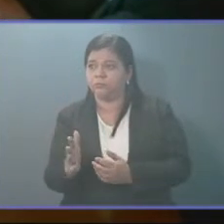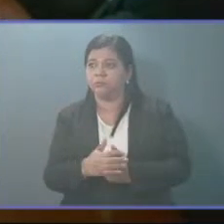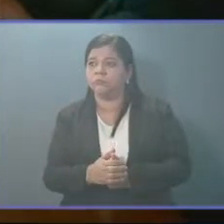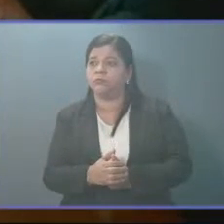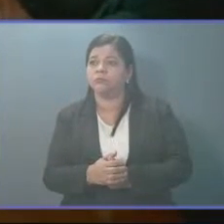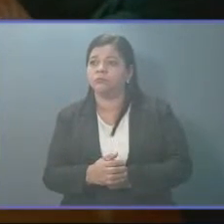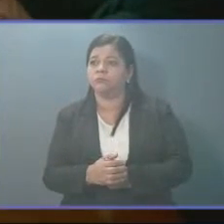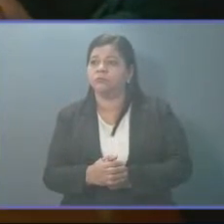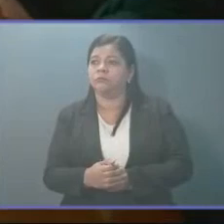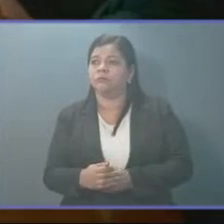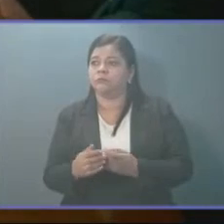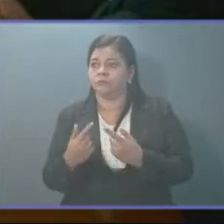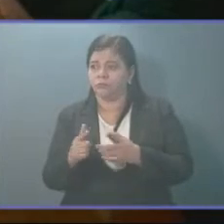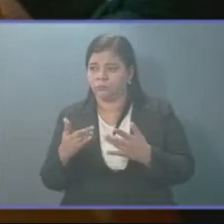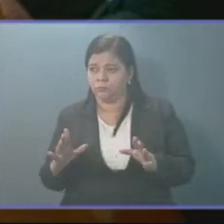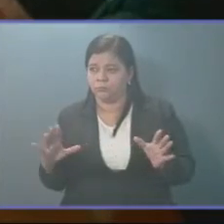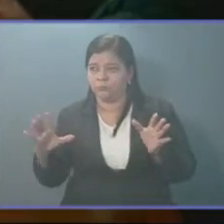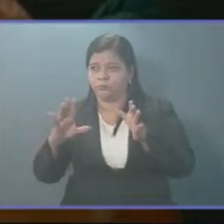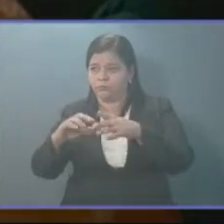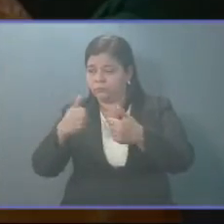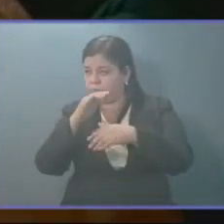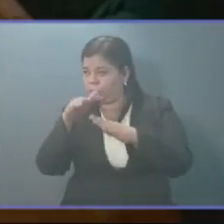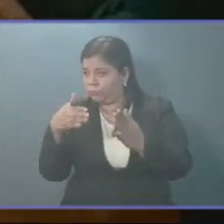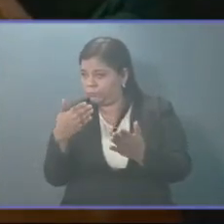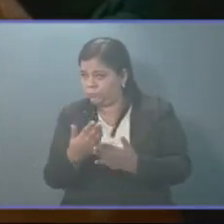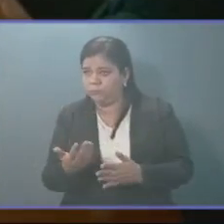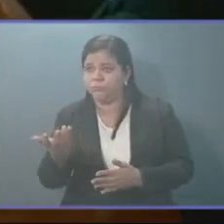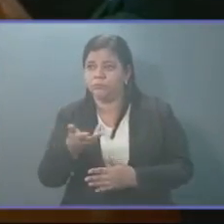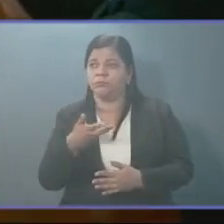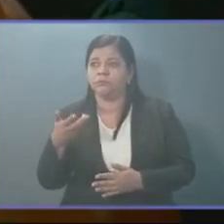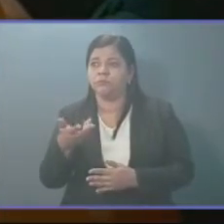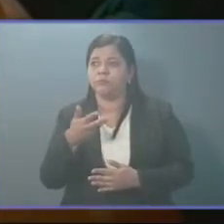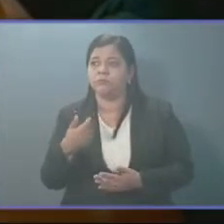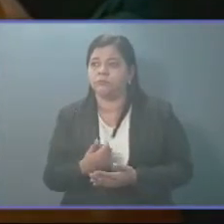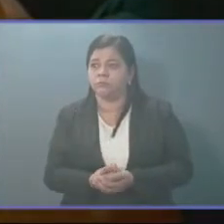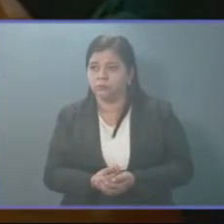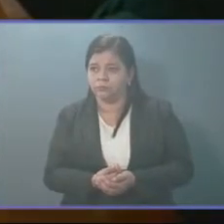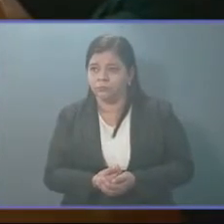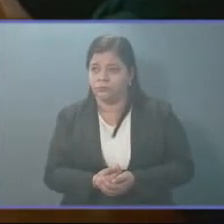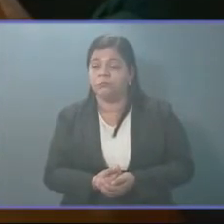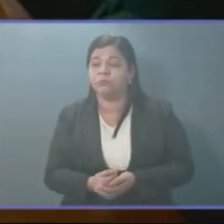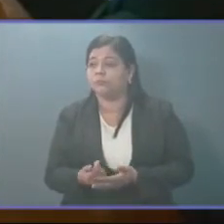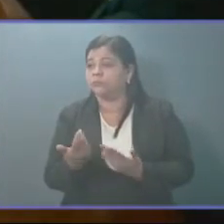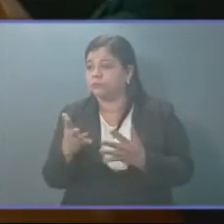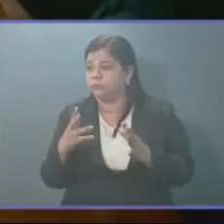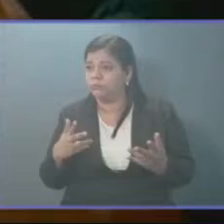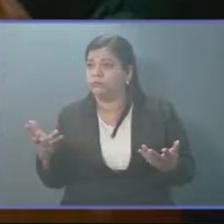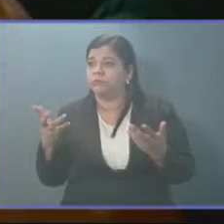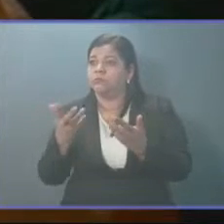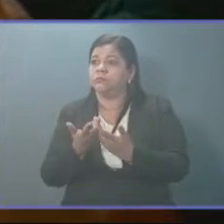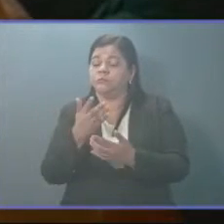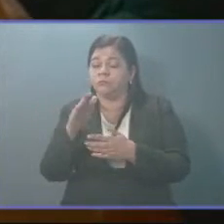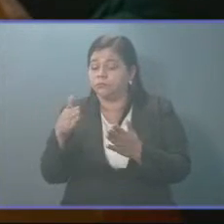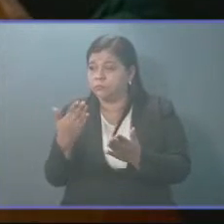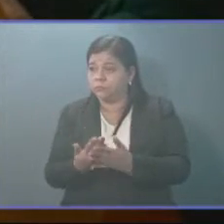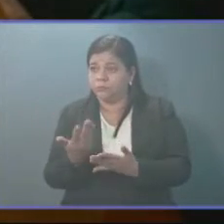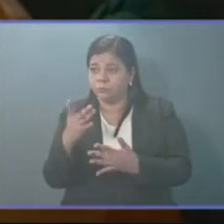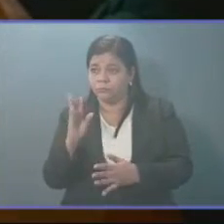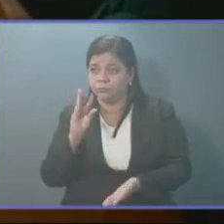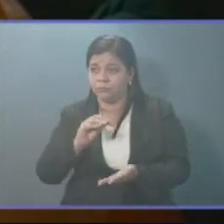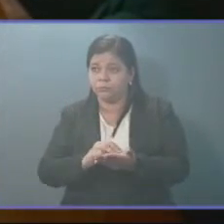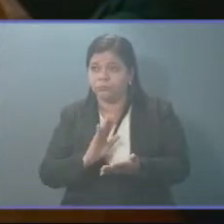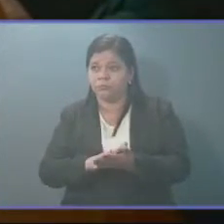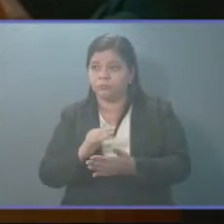¿verdad? Y documentos de actas, ¿verdad?, que se levanten por las partes que intervienen dentro de un